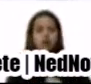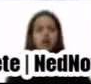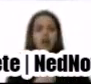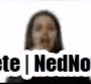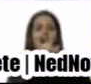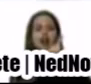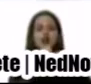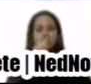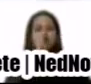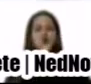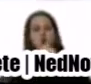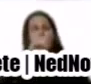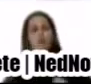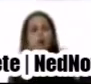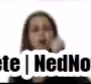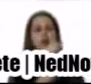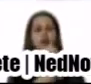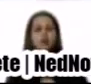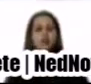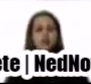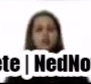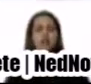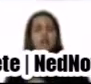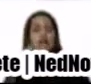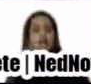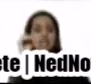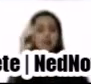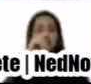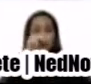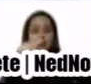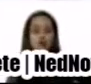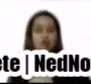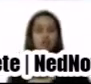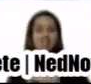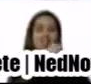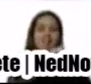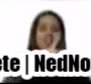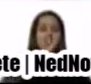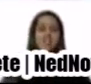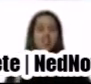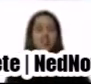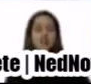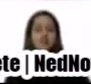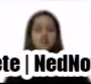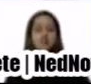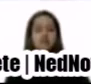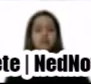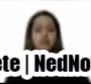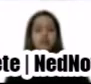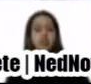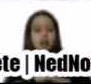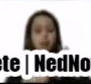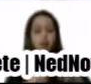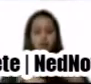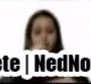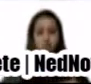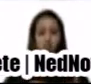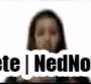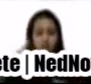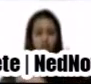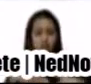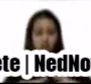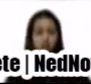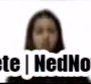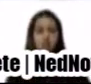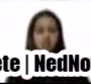TSJ ilegítimo ha sido un ataque a los valores fundamentales de la democracia. Lo ha sido incluso a la hora